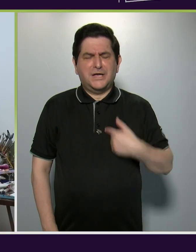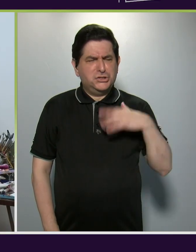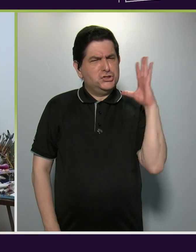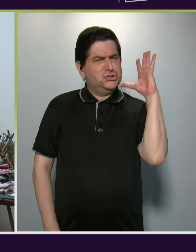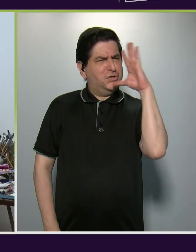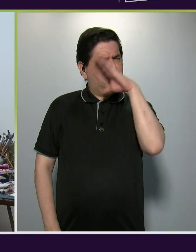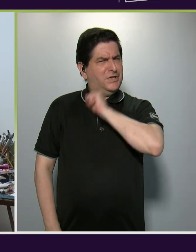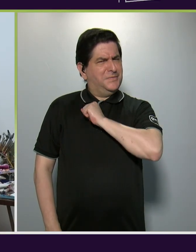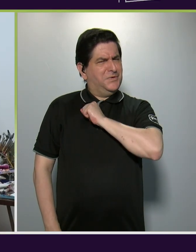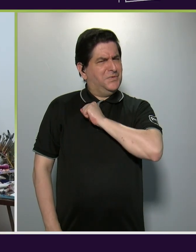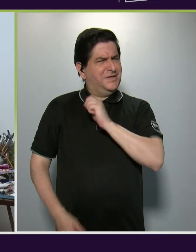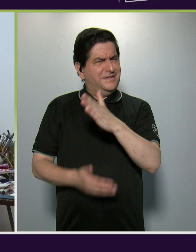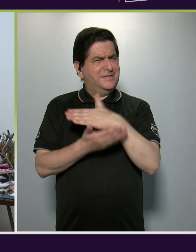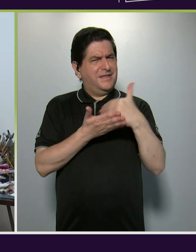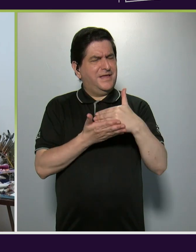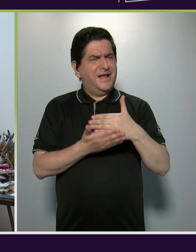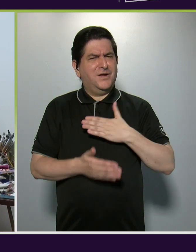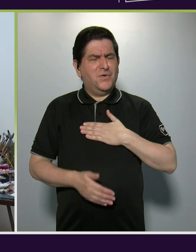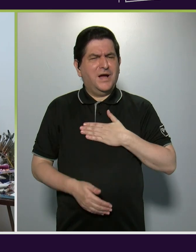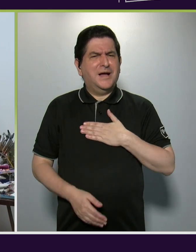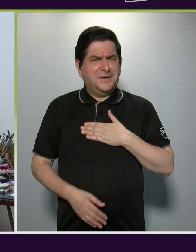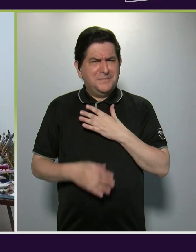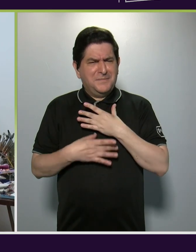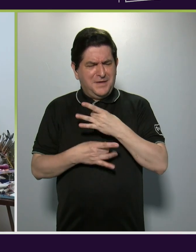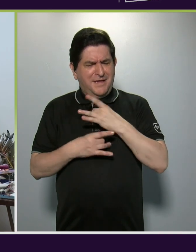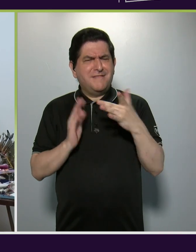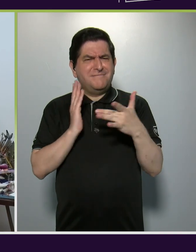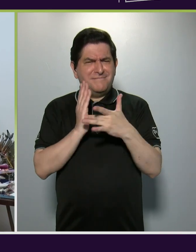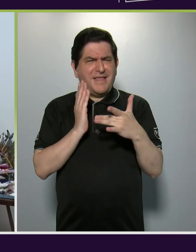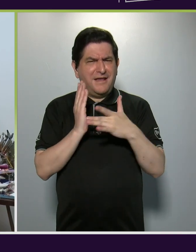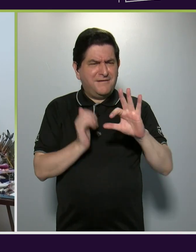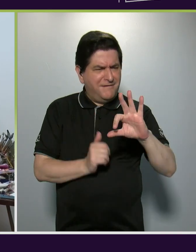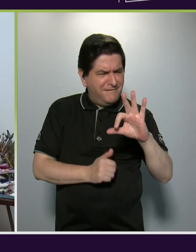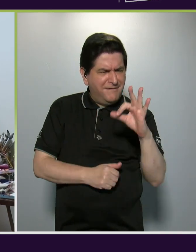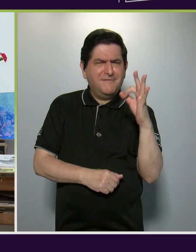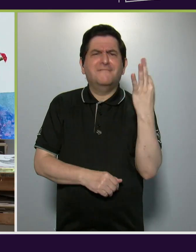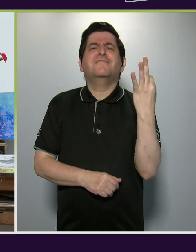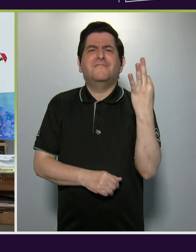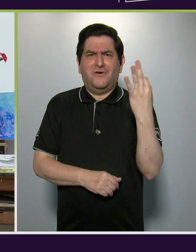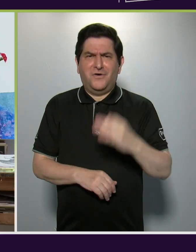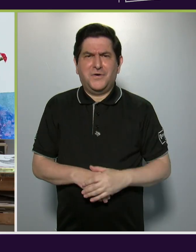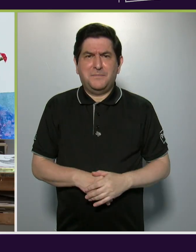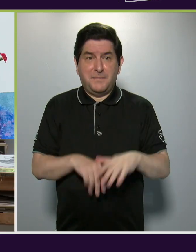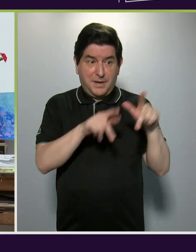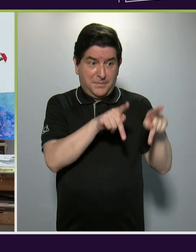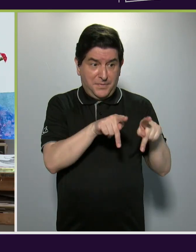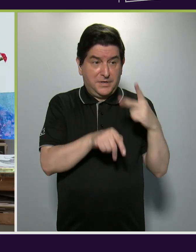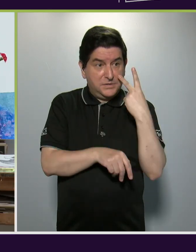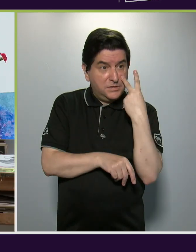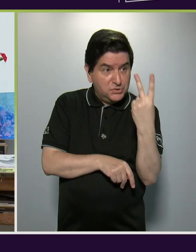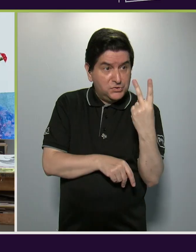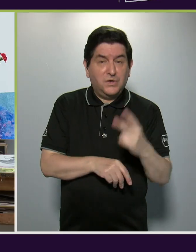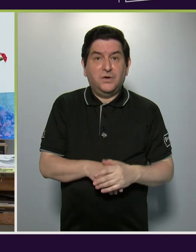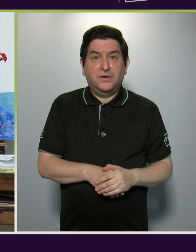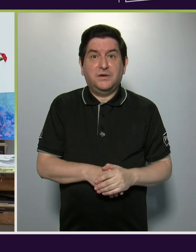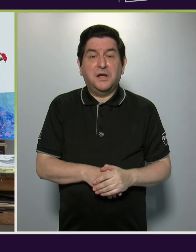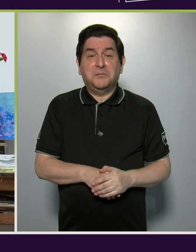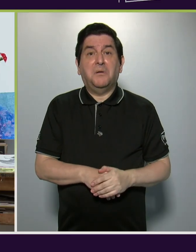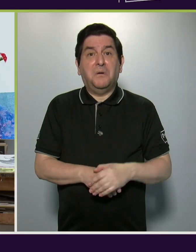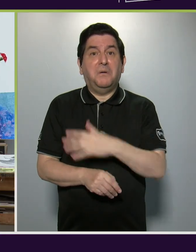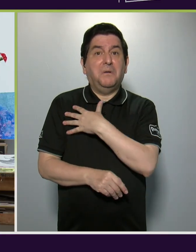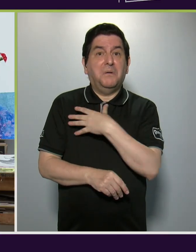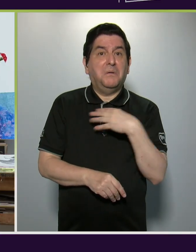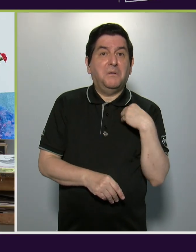una cosa, que me inquietaban mucho las técnicas y las maneras en que gente que veía me gustaba,